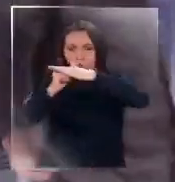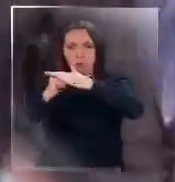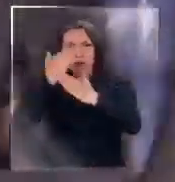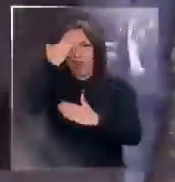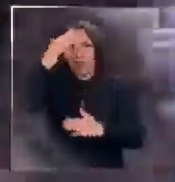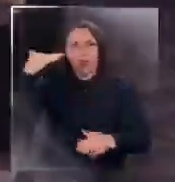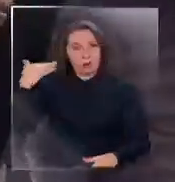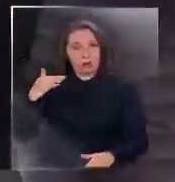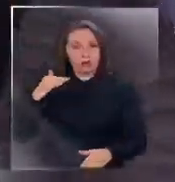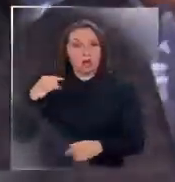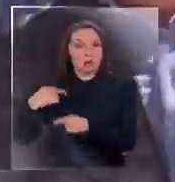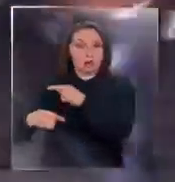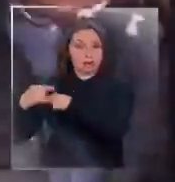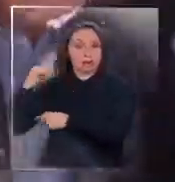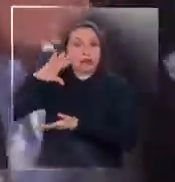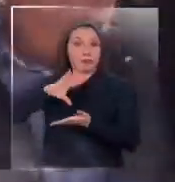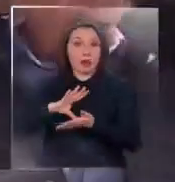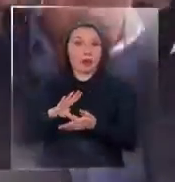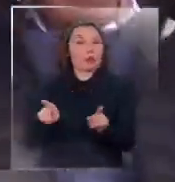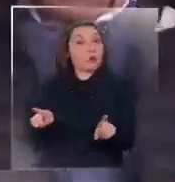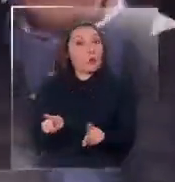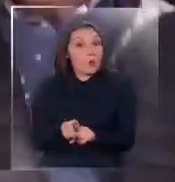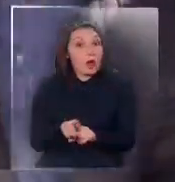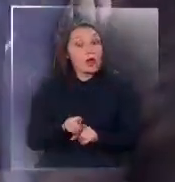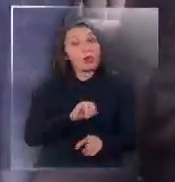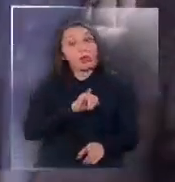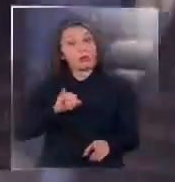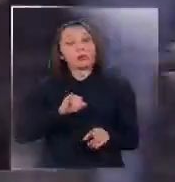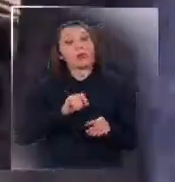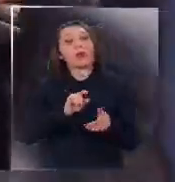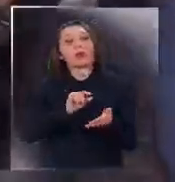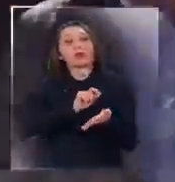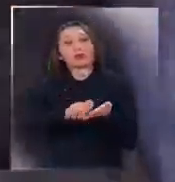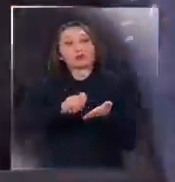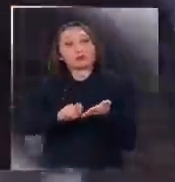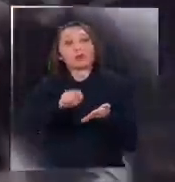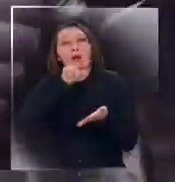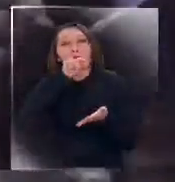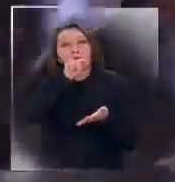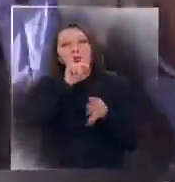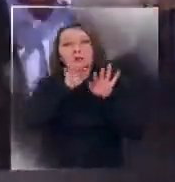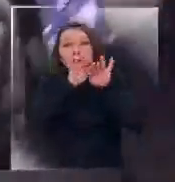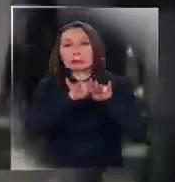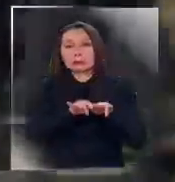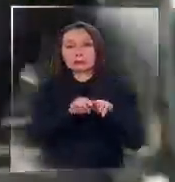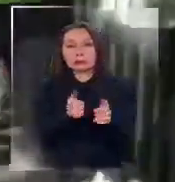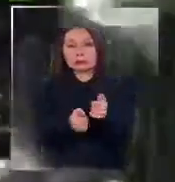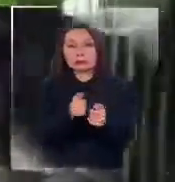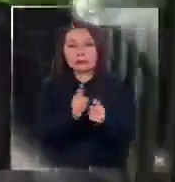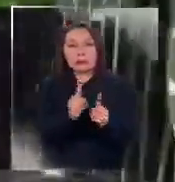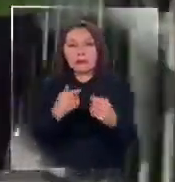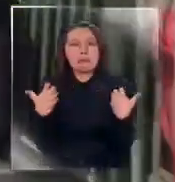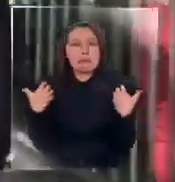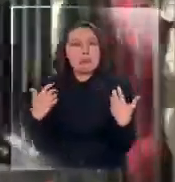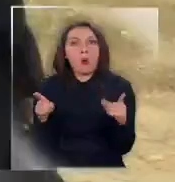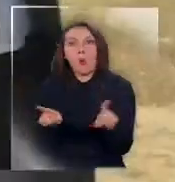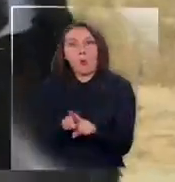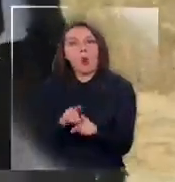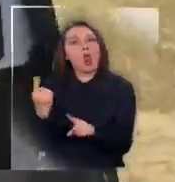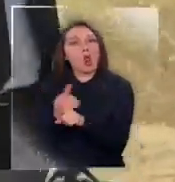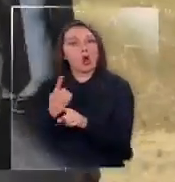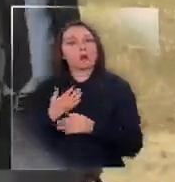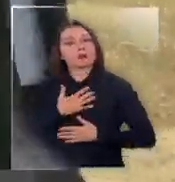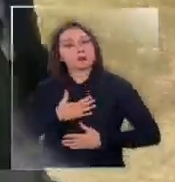la historia de su país. Aunque, como escribió después en su cuenta de Twitter, eso no le impidió tener una